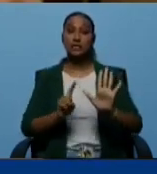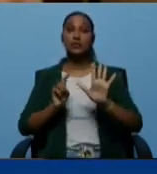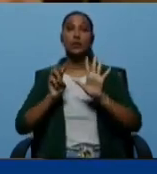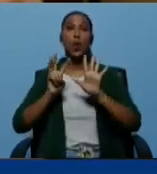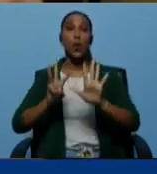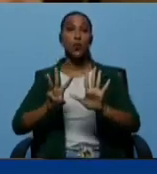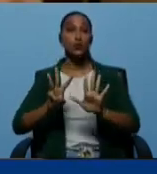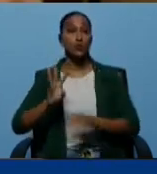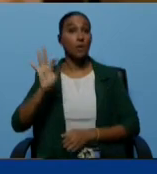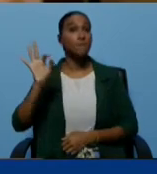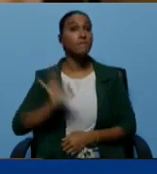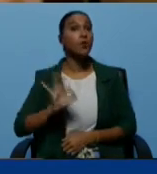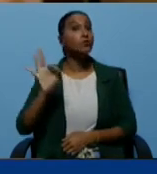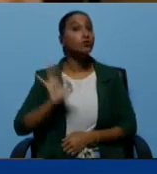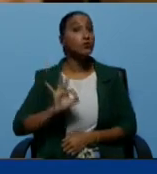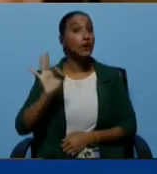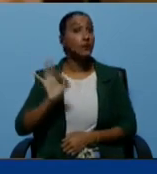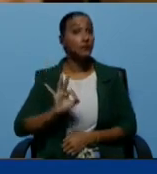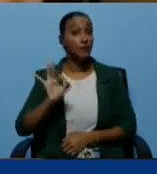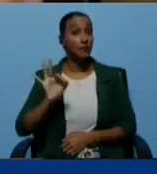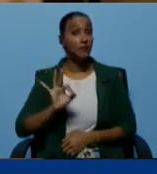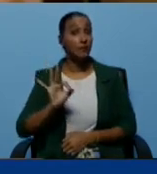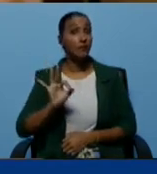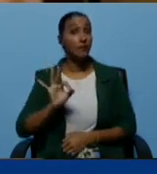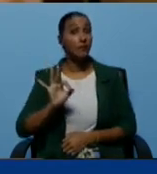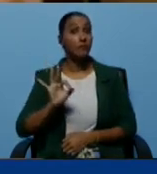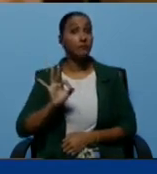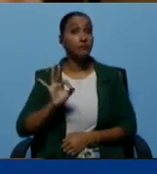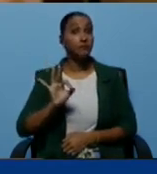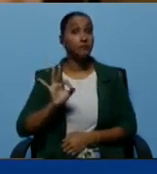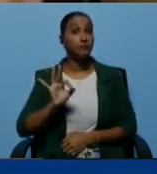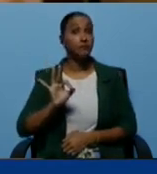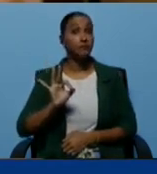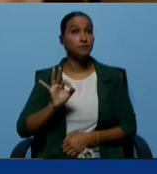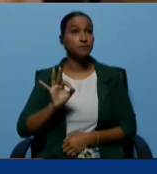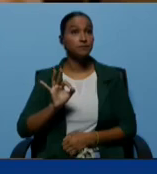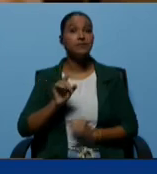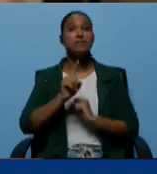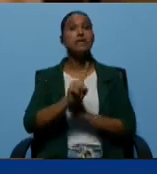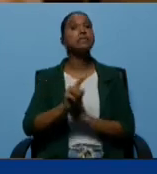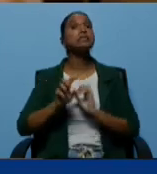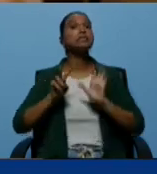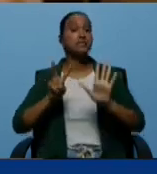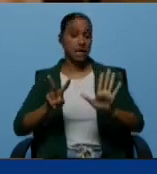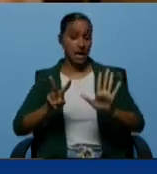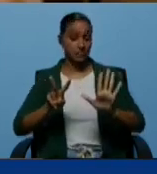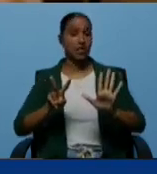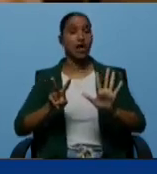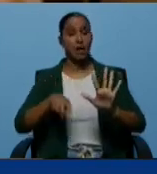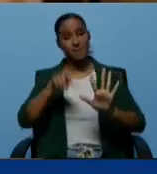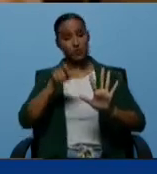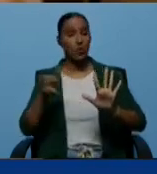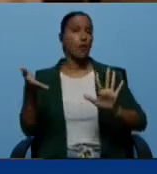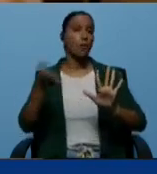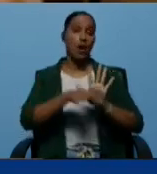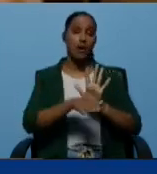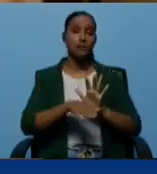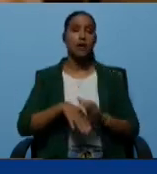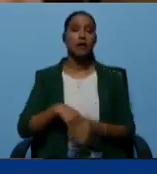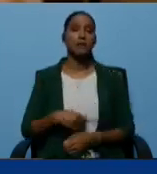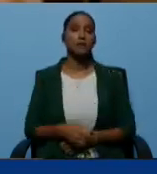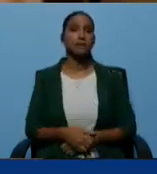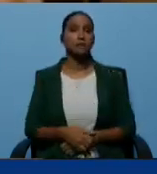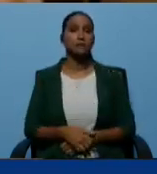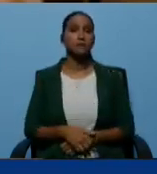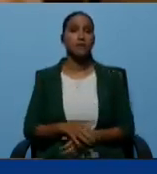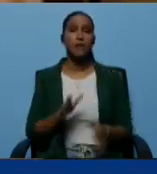68% de los homicidios, es decir, 17 casos, es un detalle interesante, ocurrieron entre las